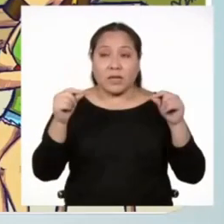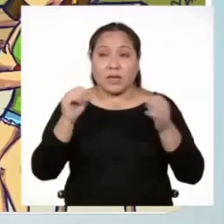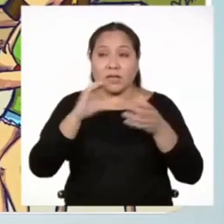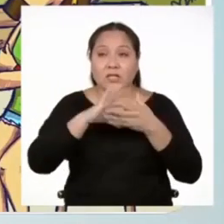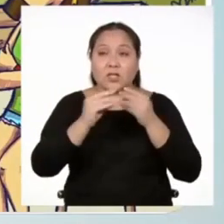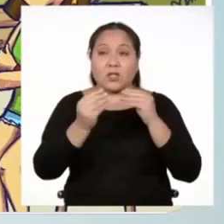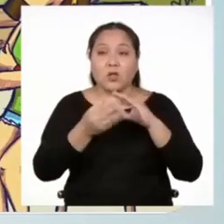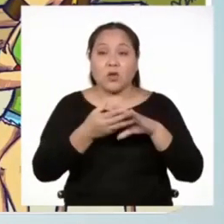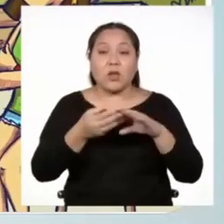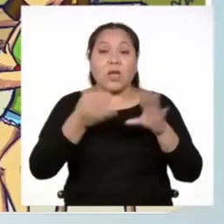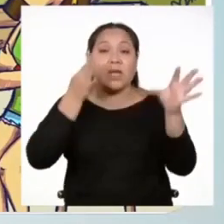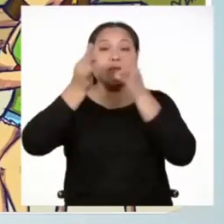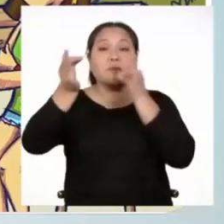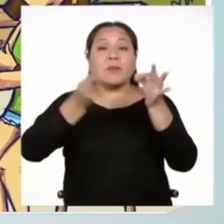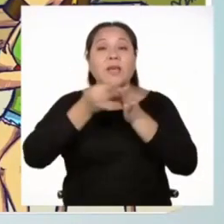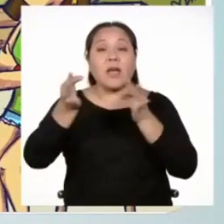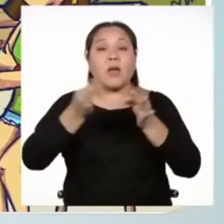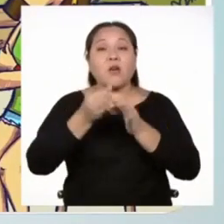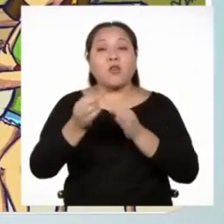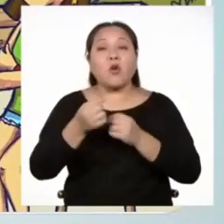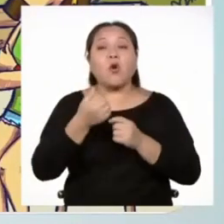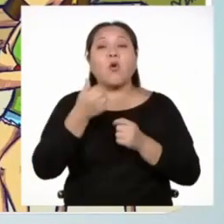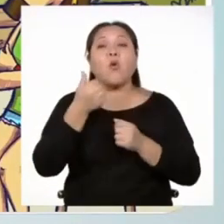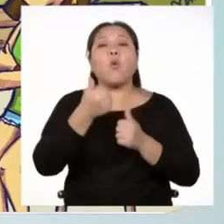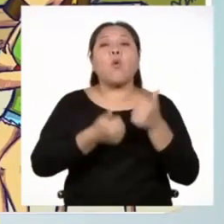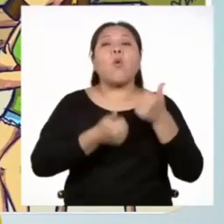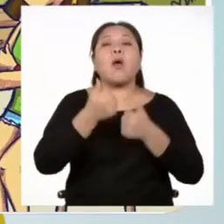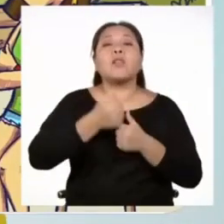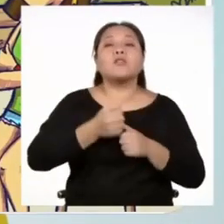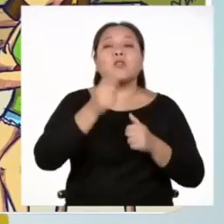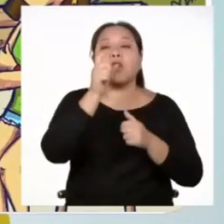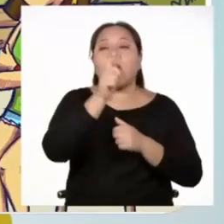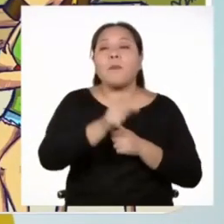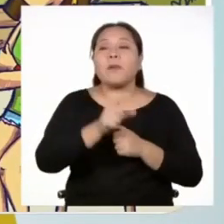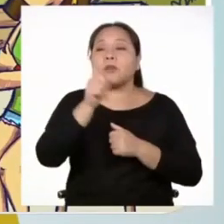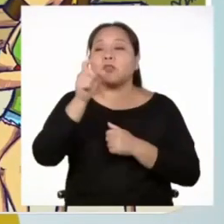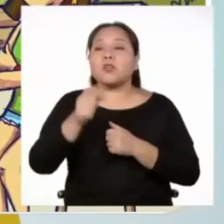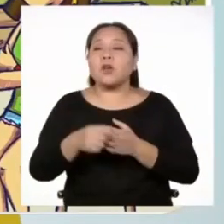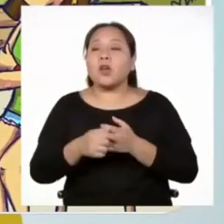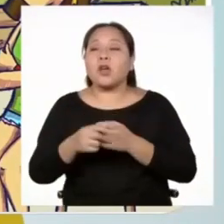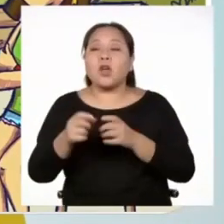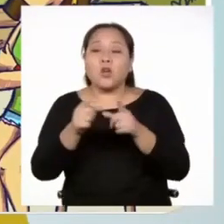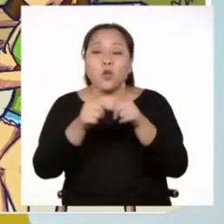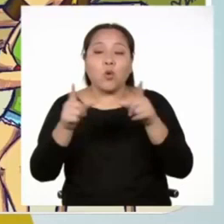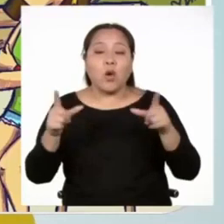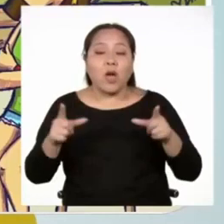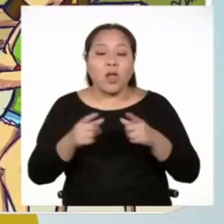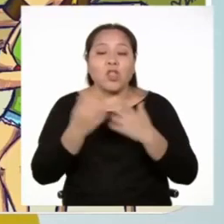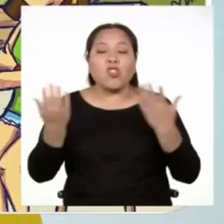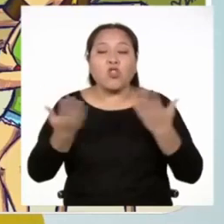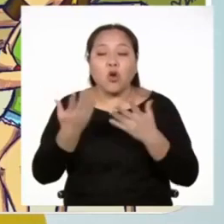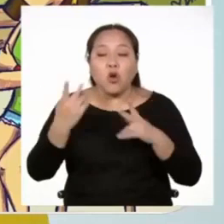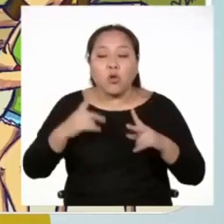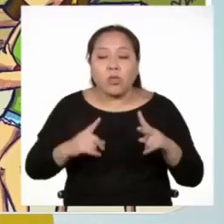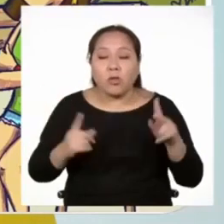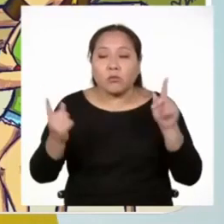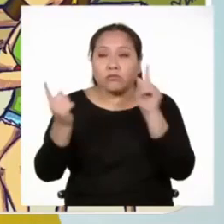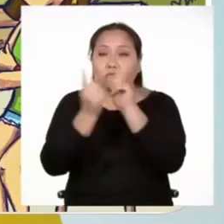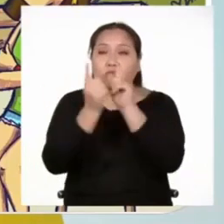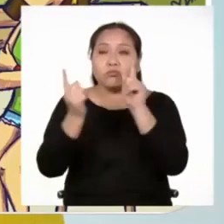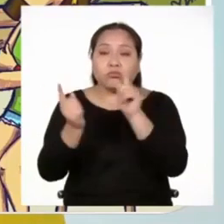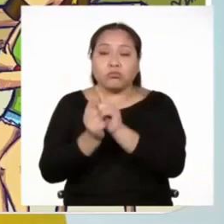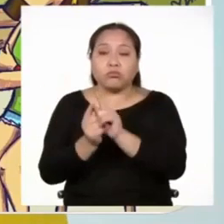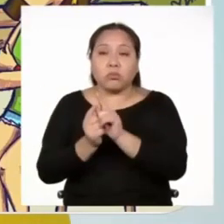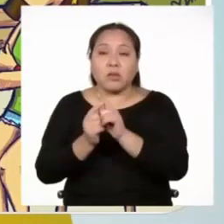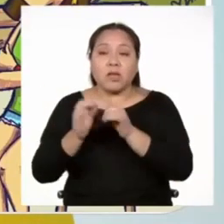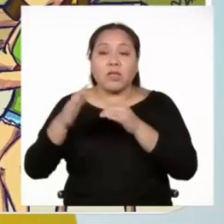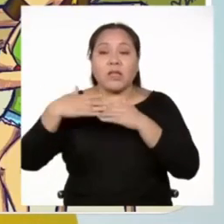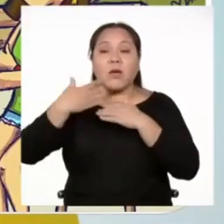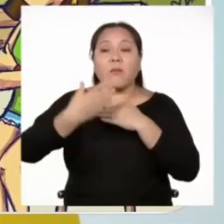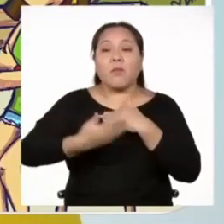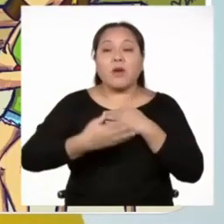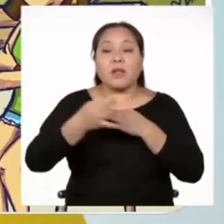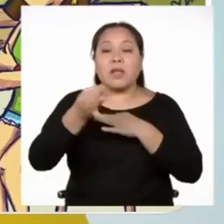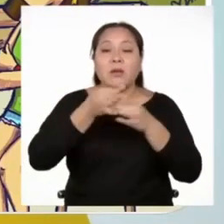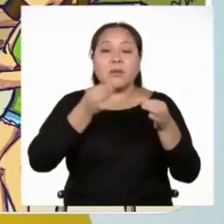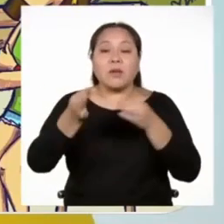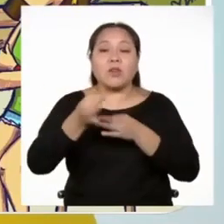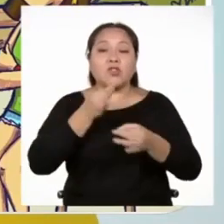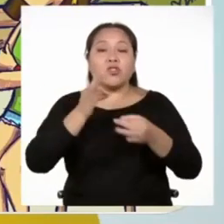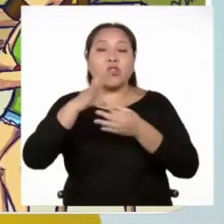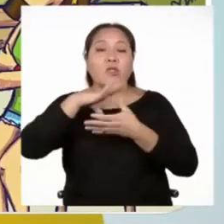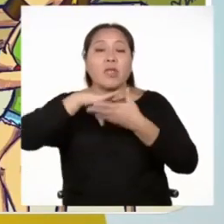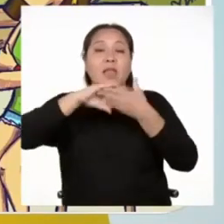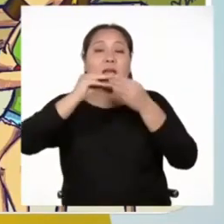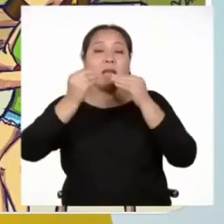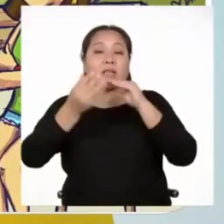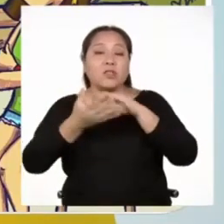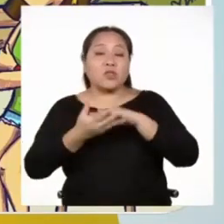empezamos describiendo a los personajes, el lugar donde se encontraban y luego la secuencia narrativa que se muestra